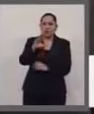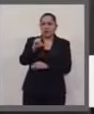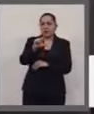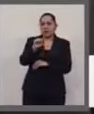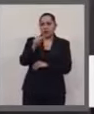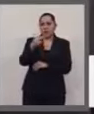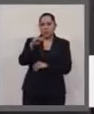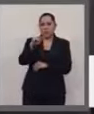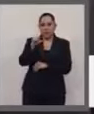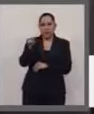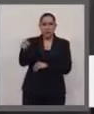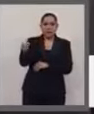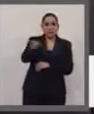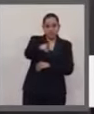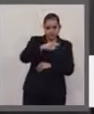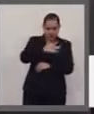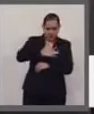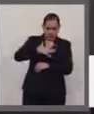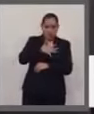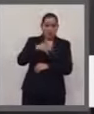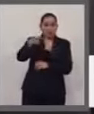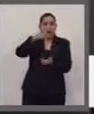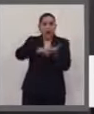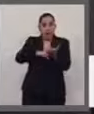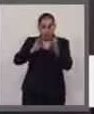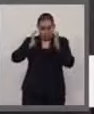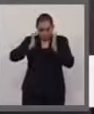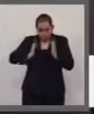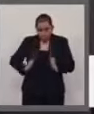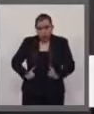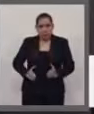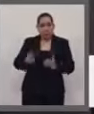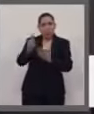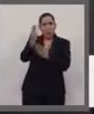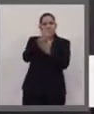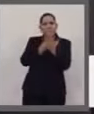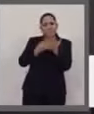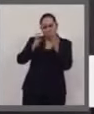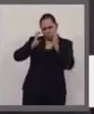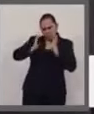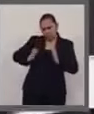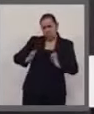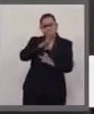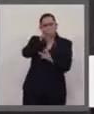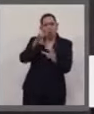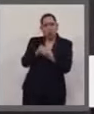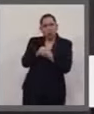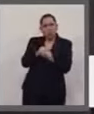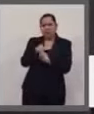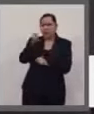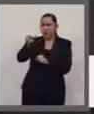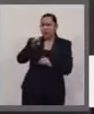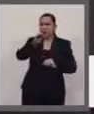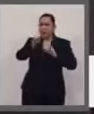su amante y que la pinta de cuerpo completo. Ahí queda de manera muy clara,